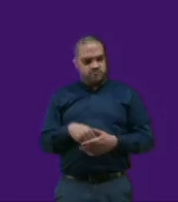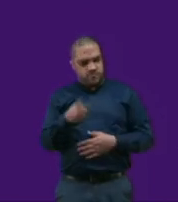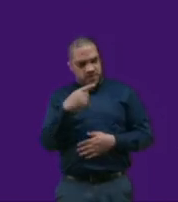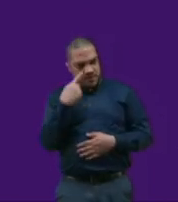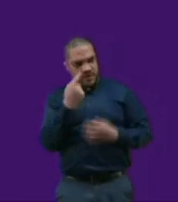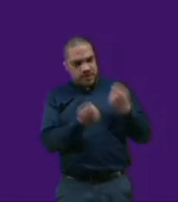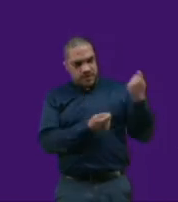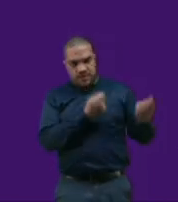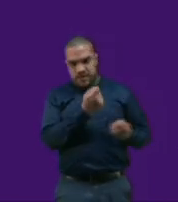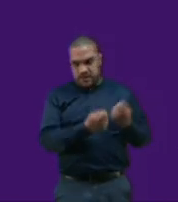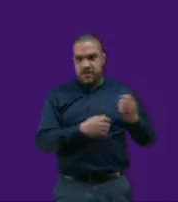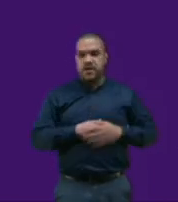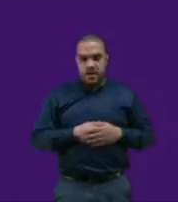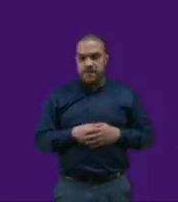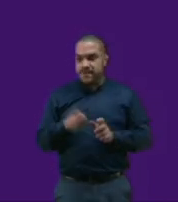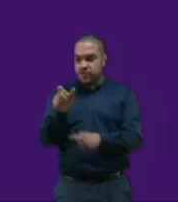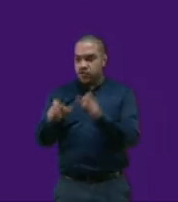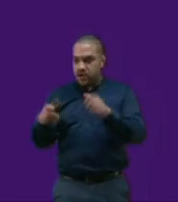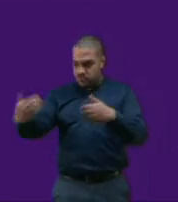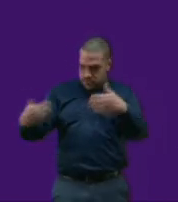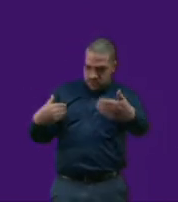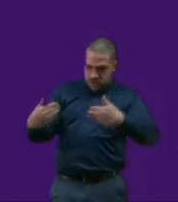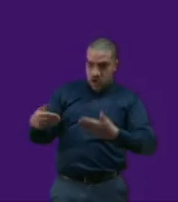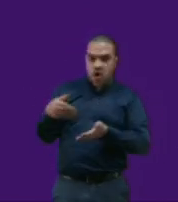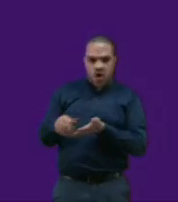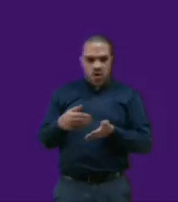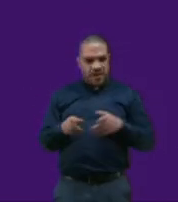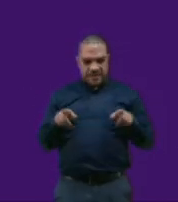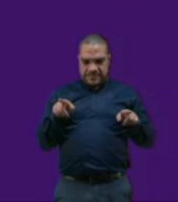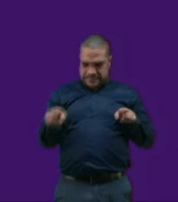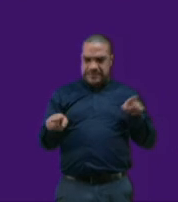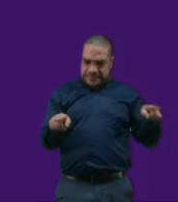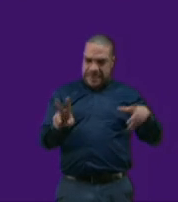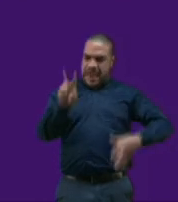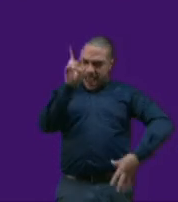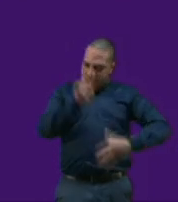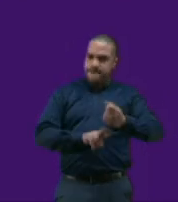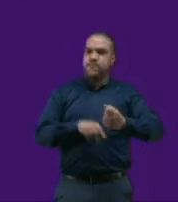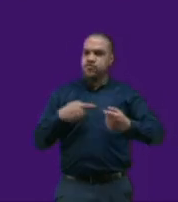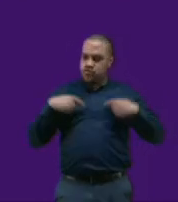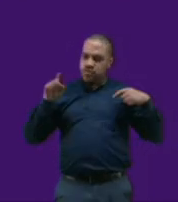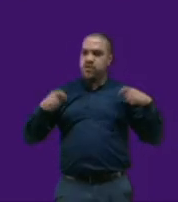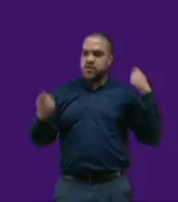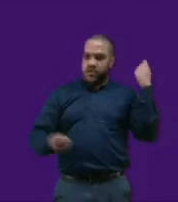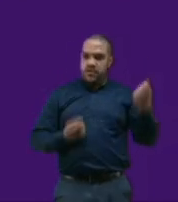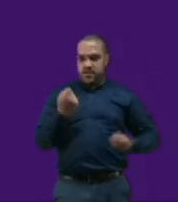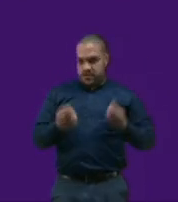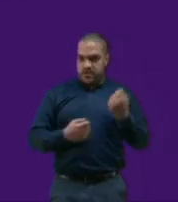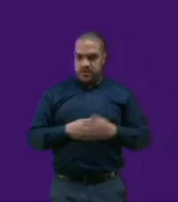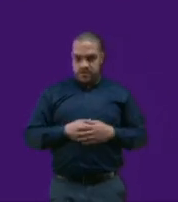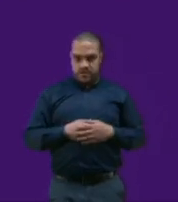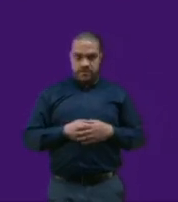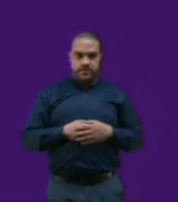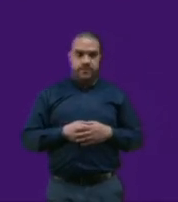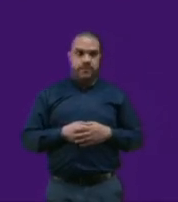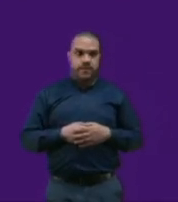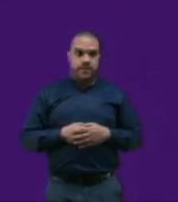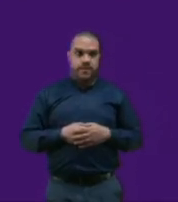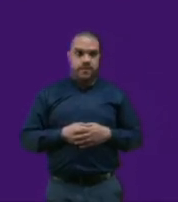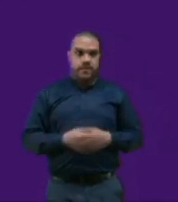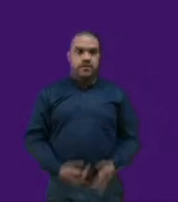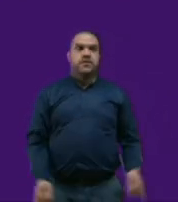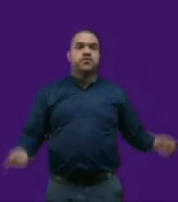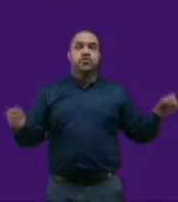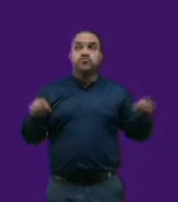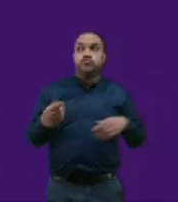y el mercado del consumidor. La segunda parte que es importante es, lo tuvimos en una